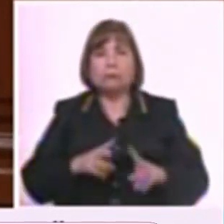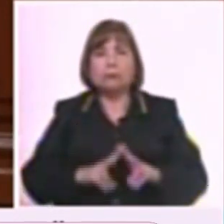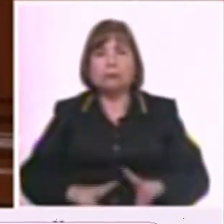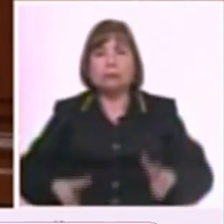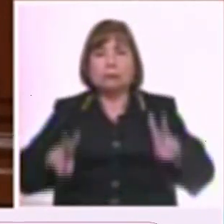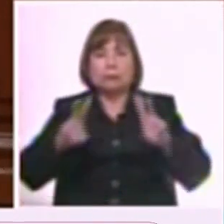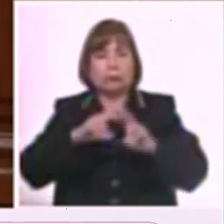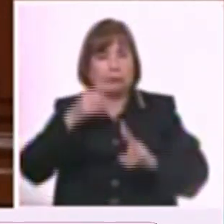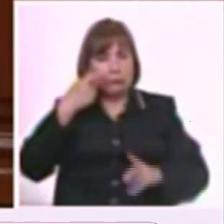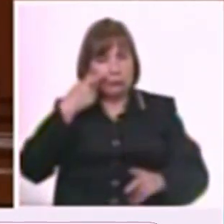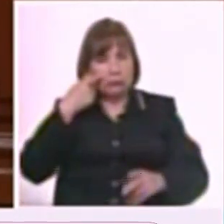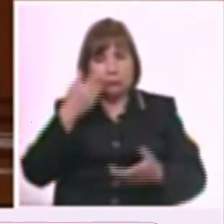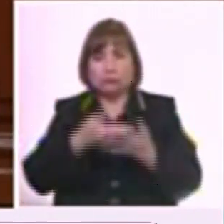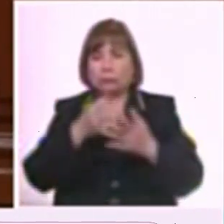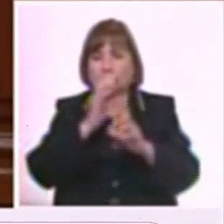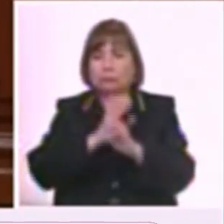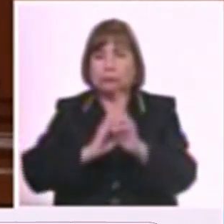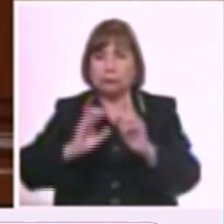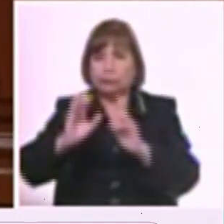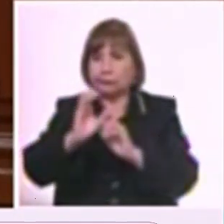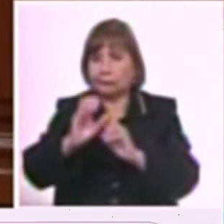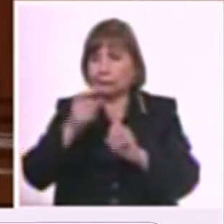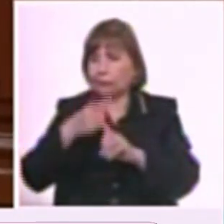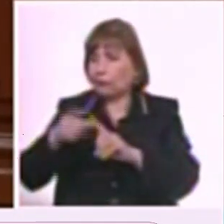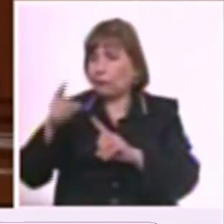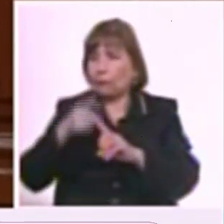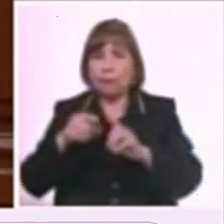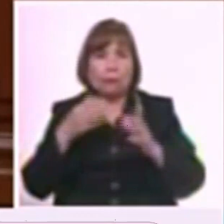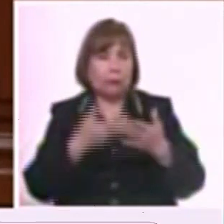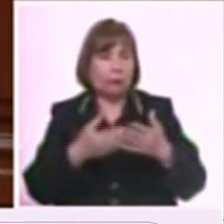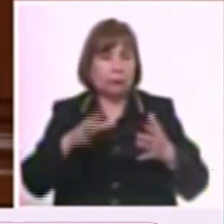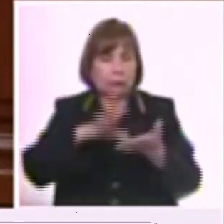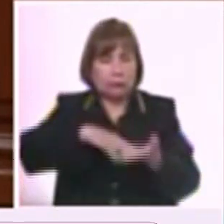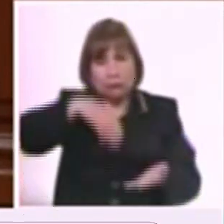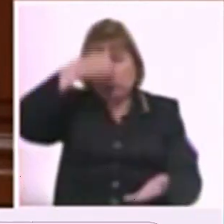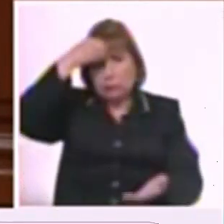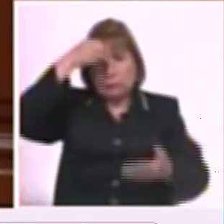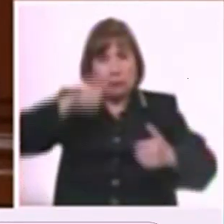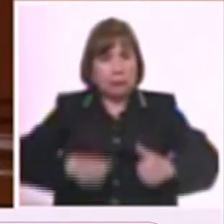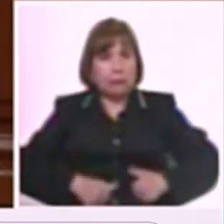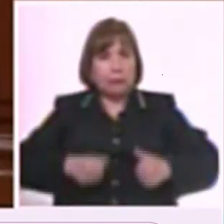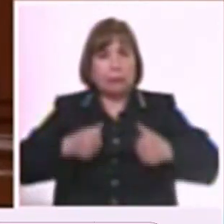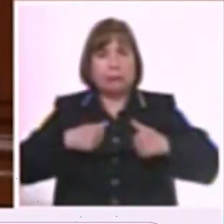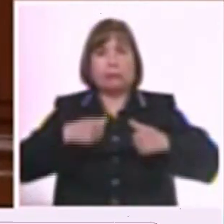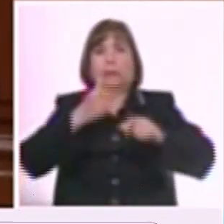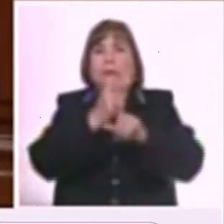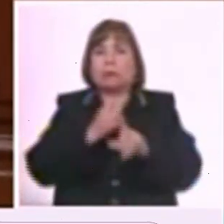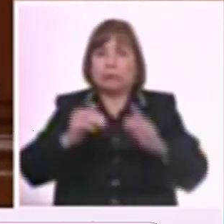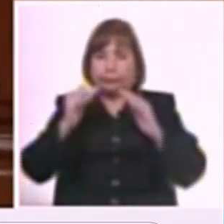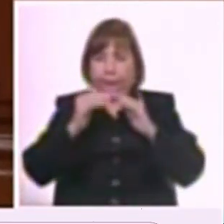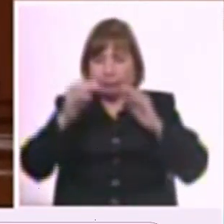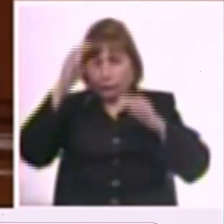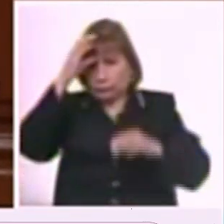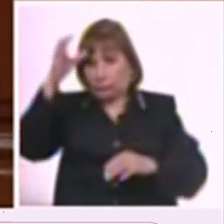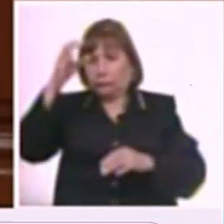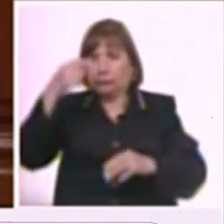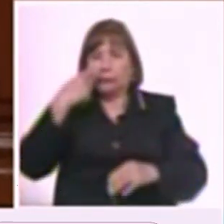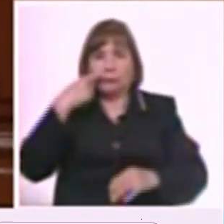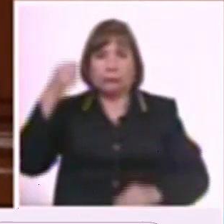acciones necesarias para combatir la violencia contra las niñas y jóvenes en coordinación con el Ministerio de Mujer y Poblaciones